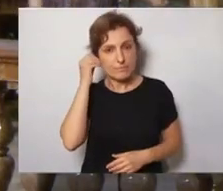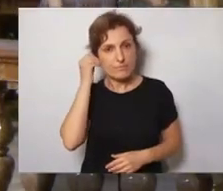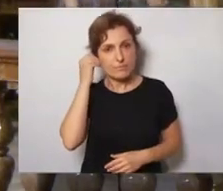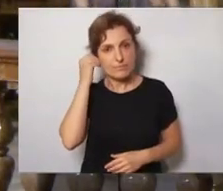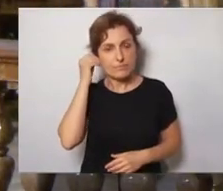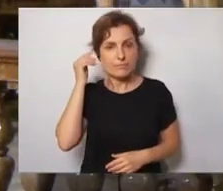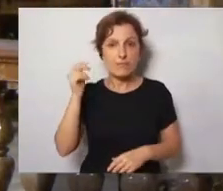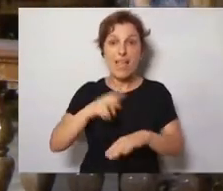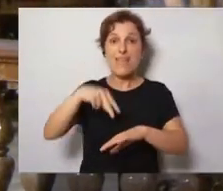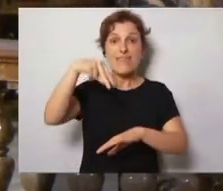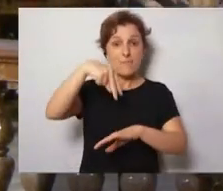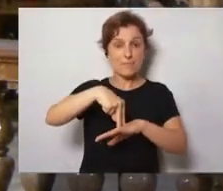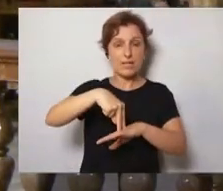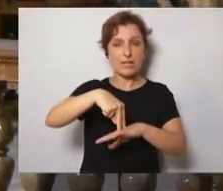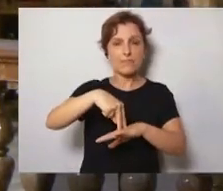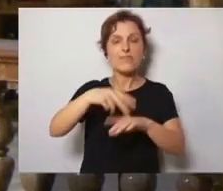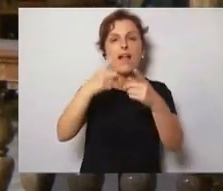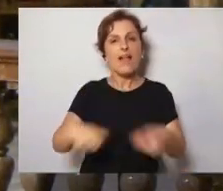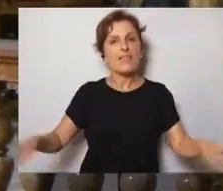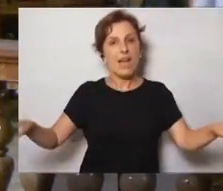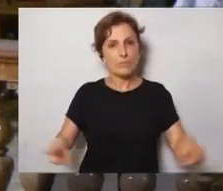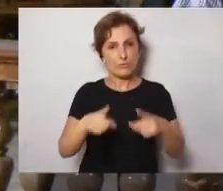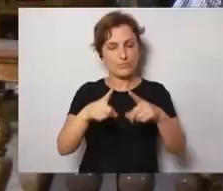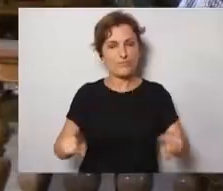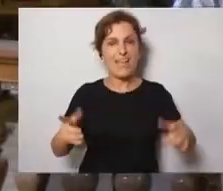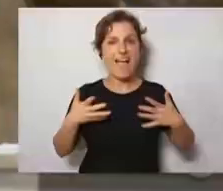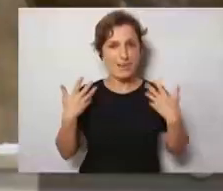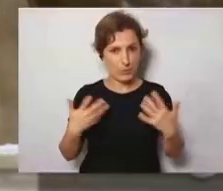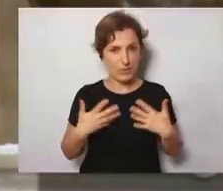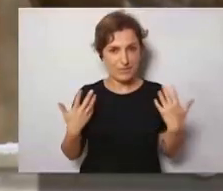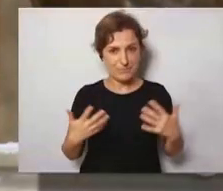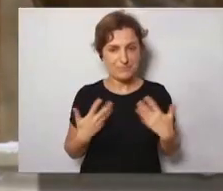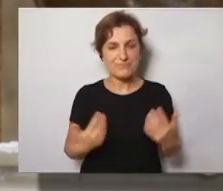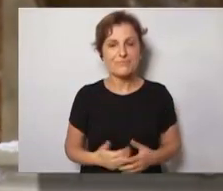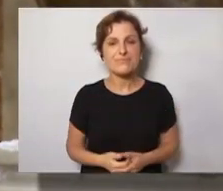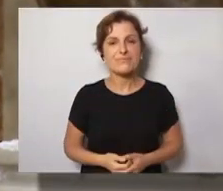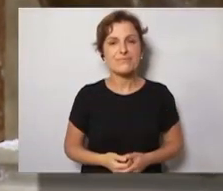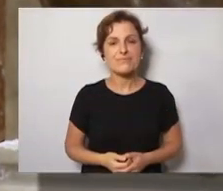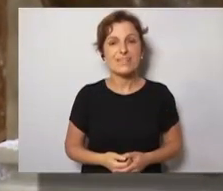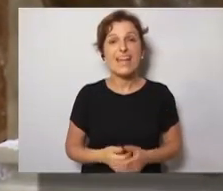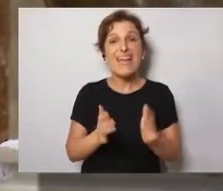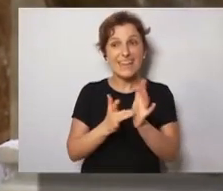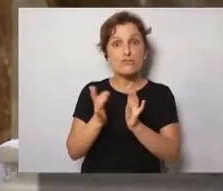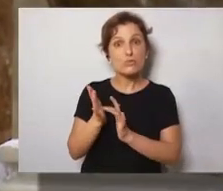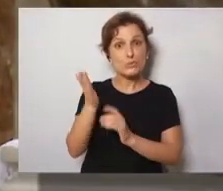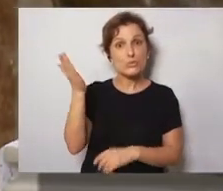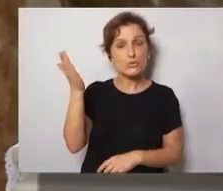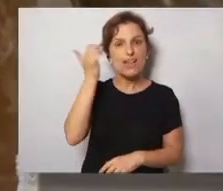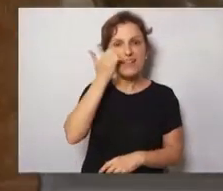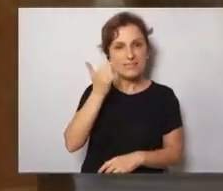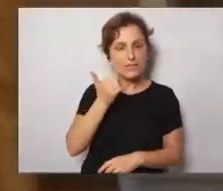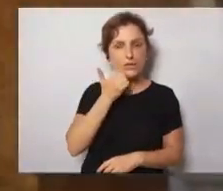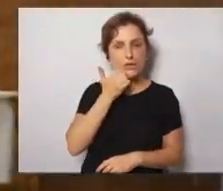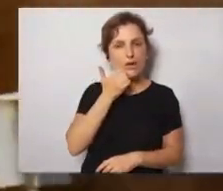y puestos de pie cantamos con la alegría el aleluya aclamando a que cristo el señor que nos